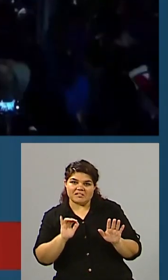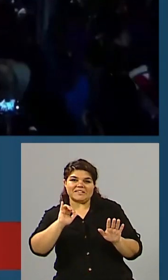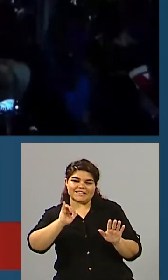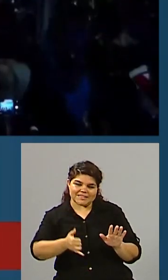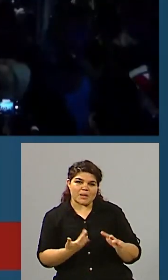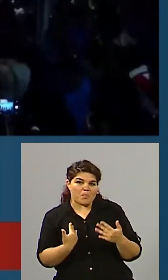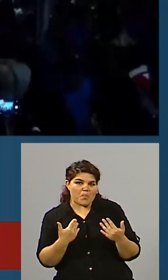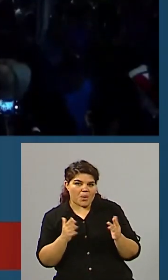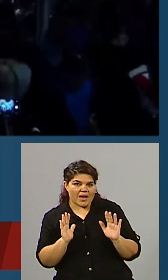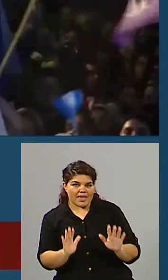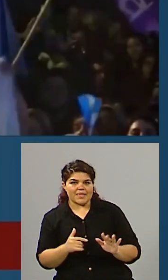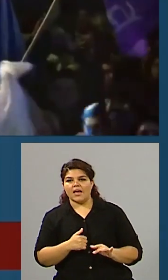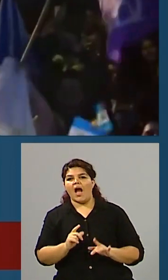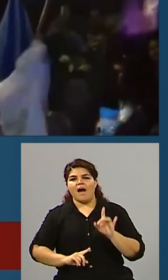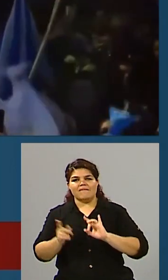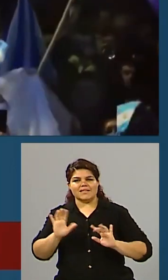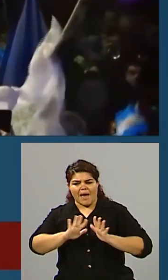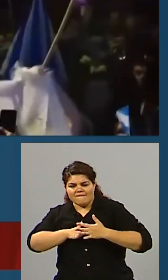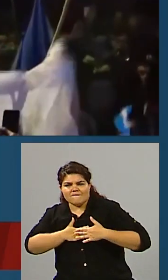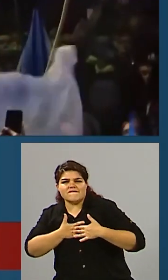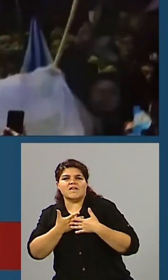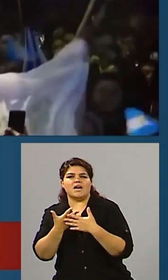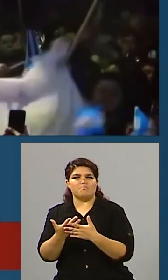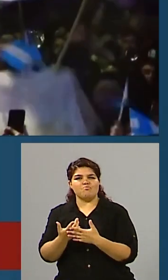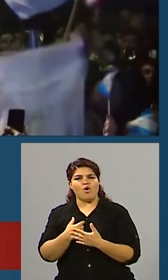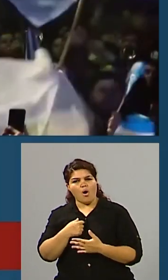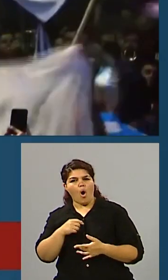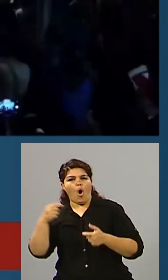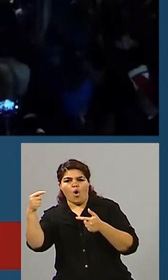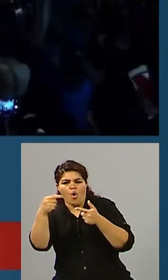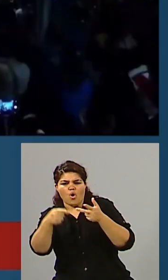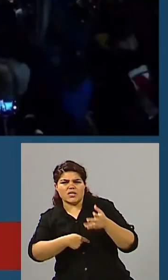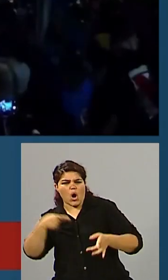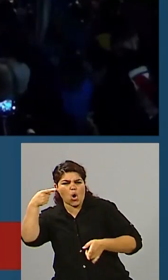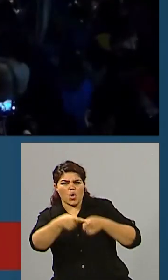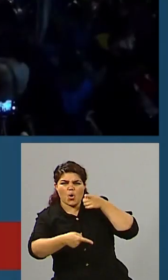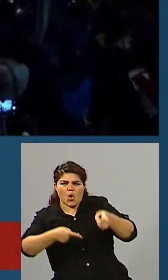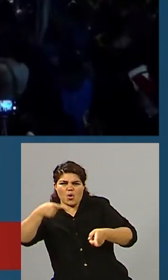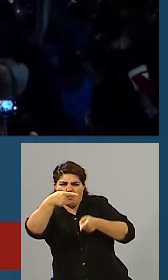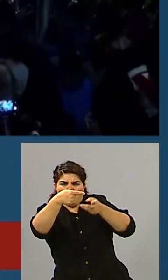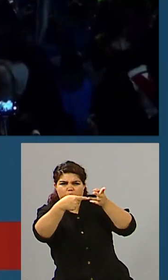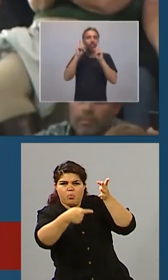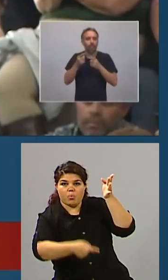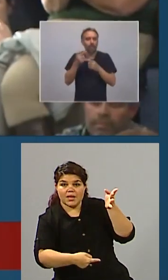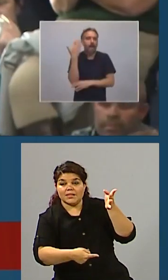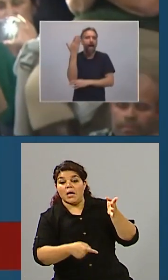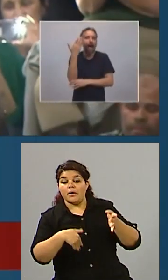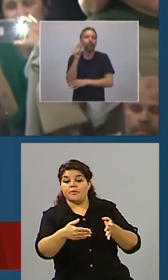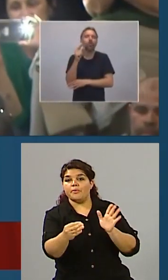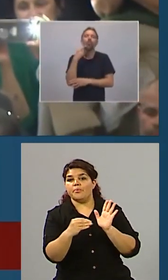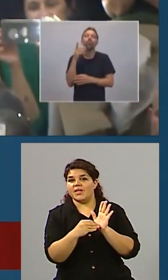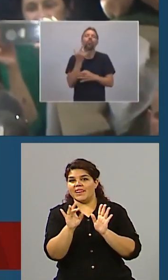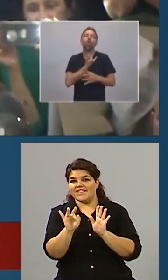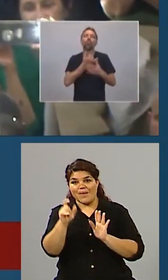poco las pasiones o los pases de facturas dentro de hasta el 10 de diciembre el oficialismo